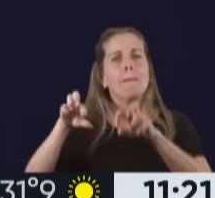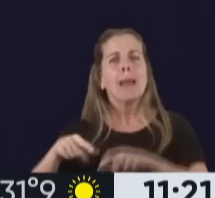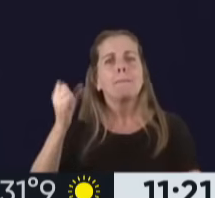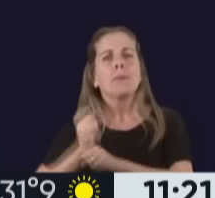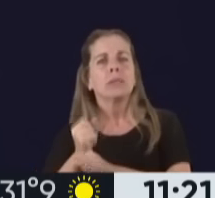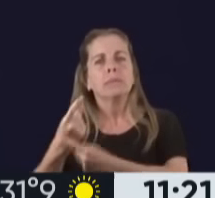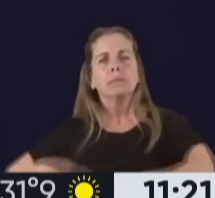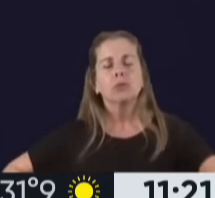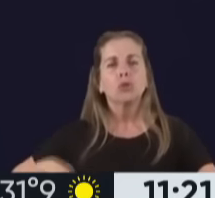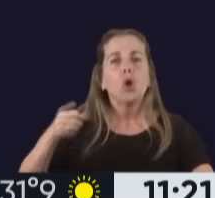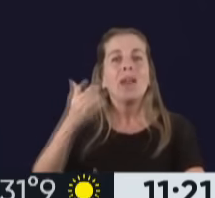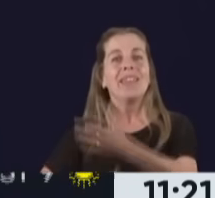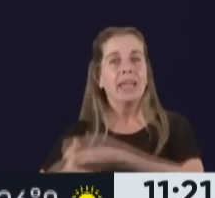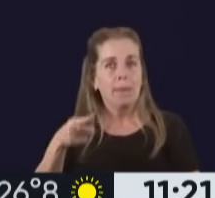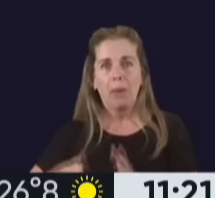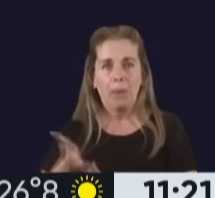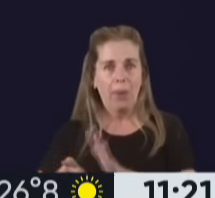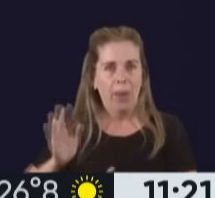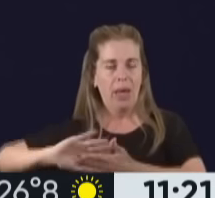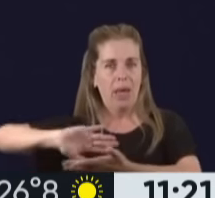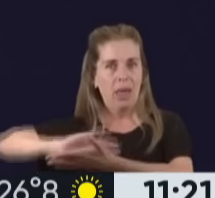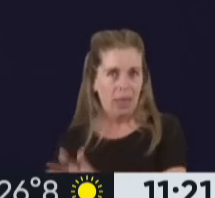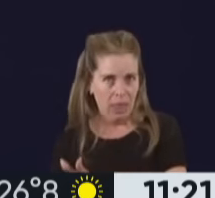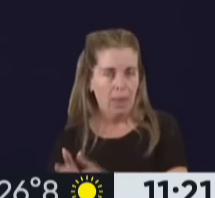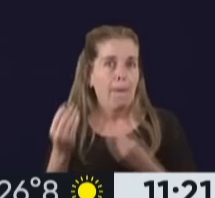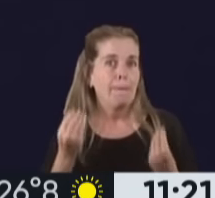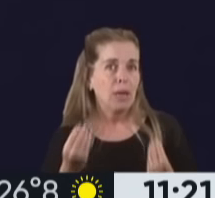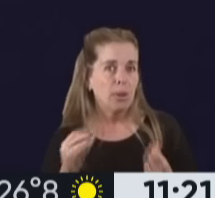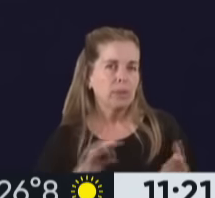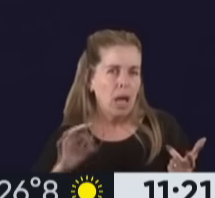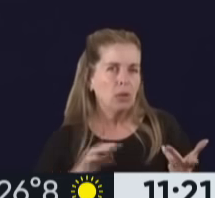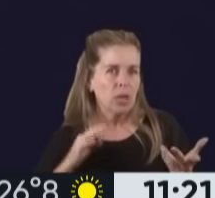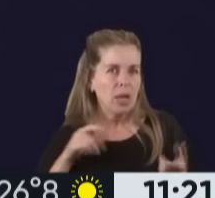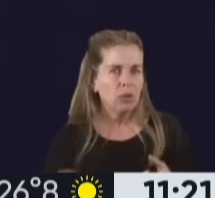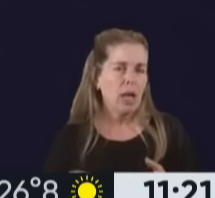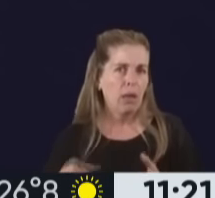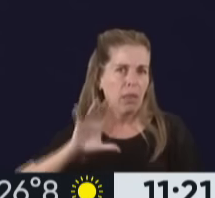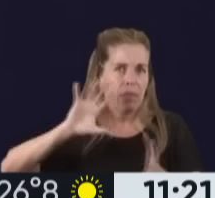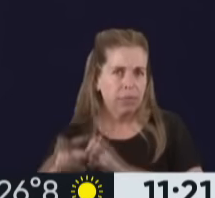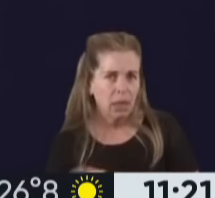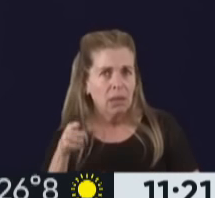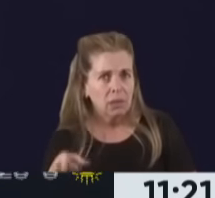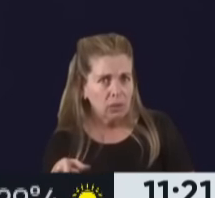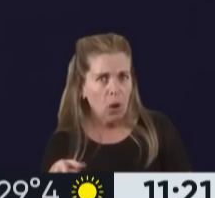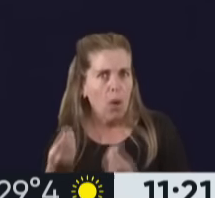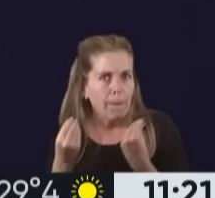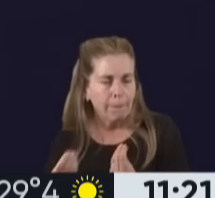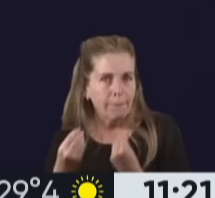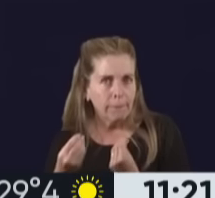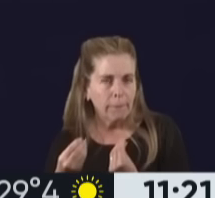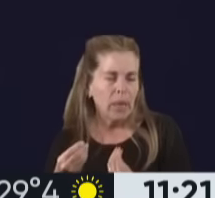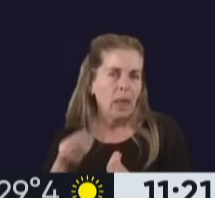discapacidad. Sin embargo, durante años y fruto de la autonomía administrativa que gozaba este tipo de organización, acumuló toneladas de